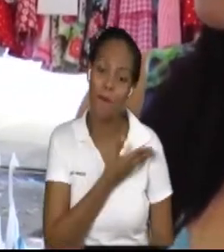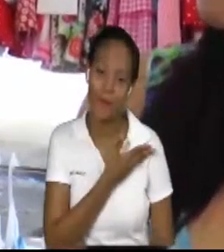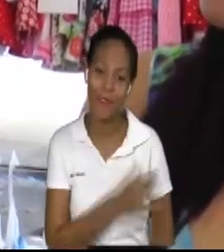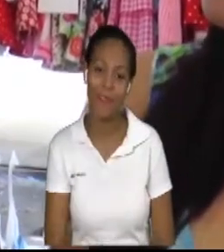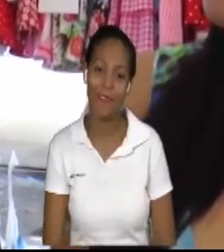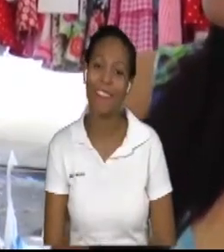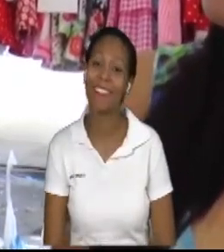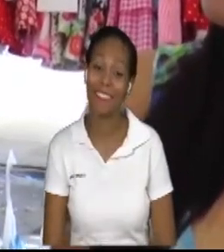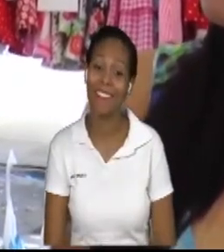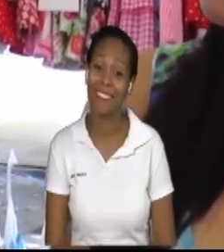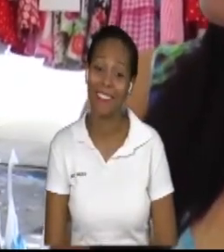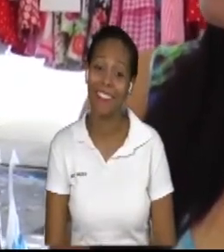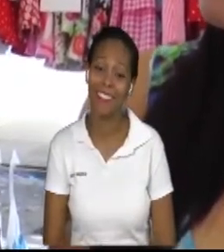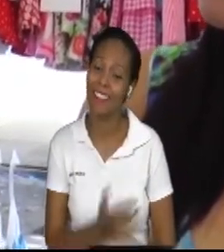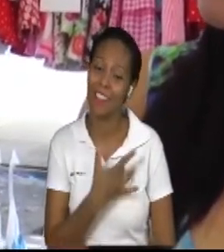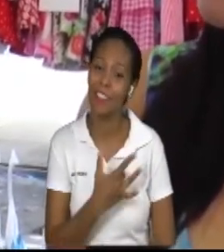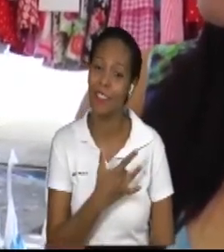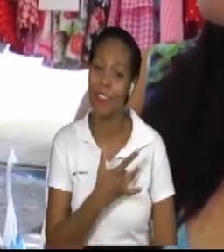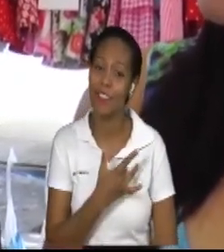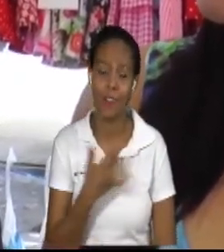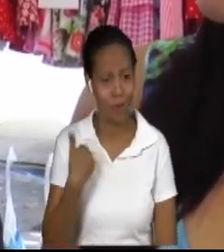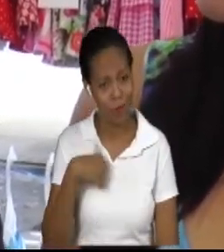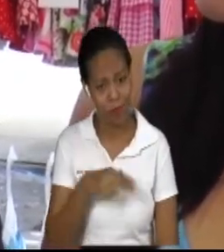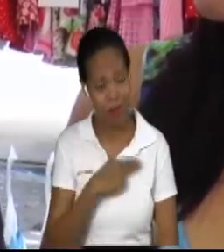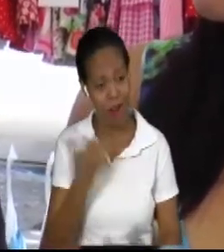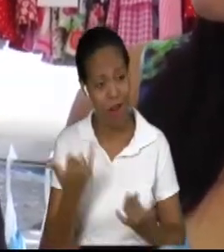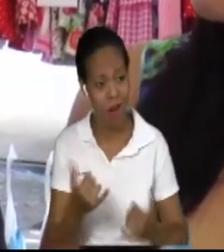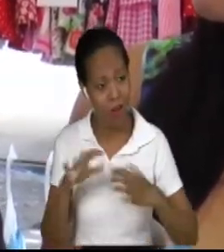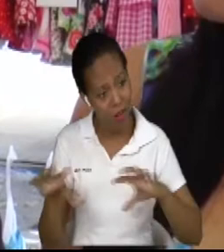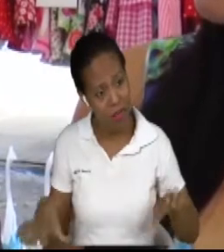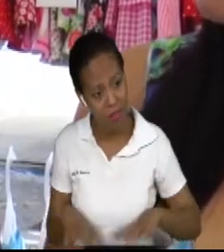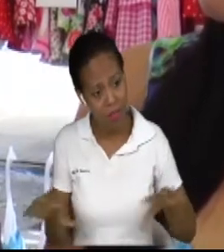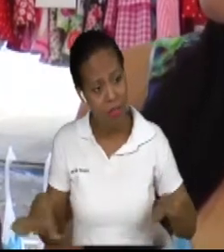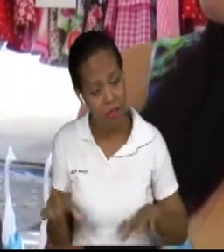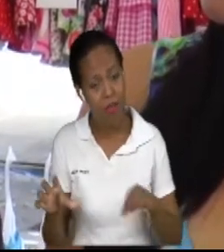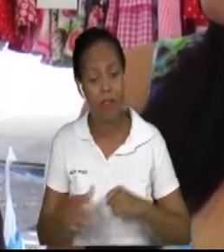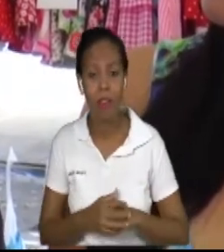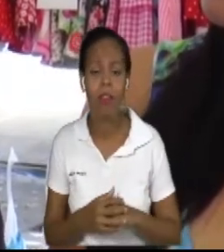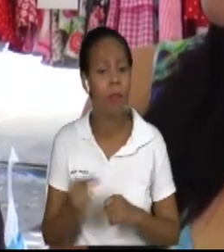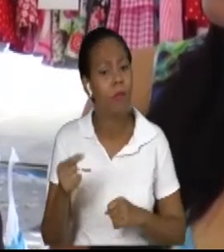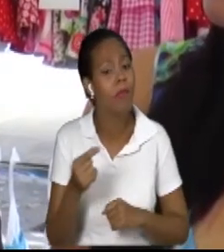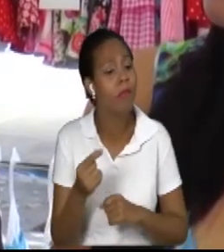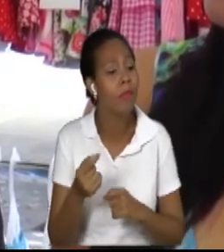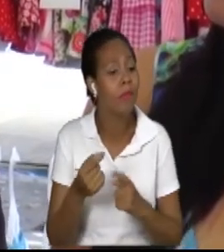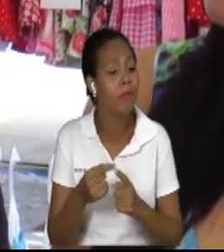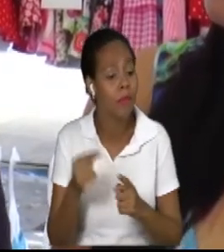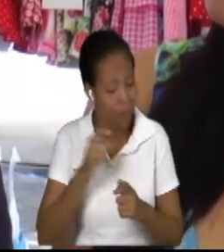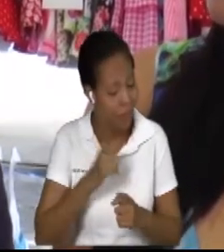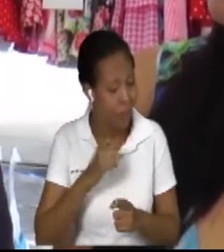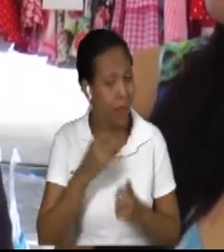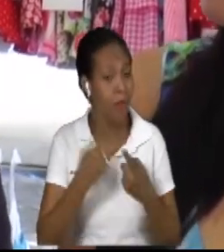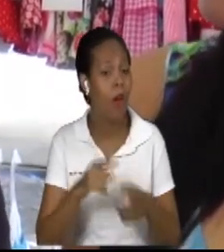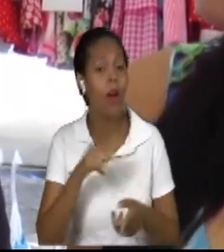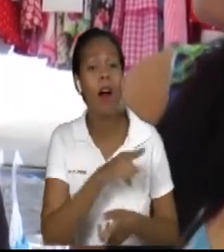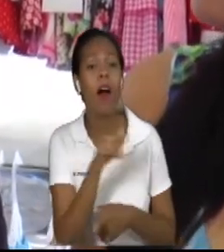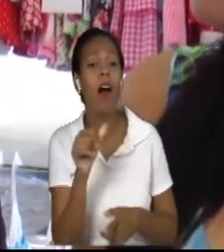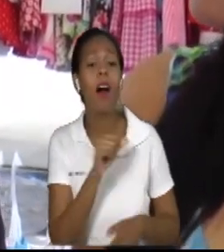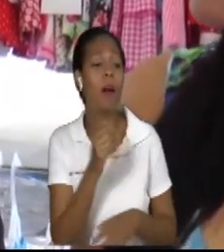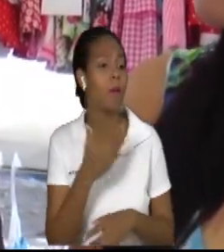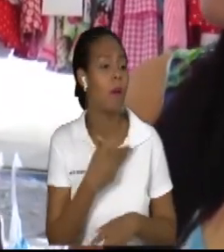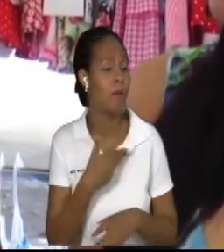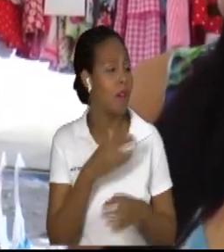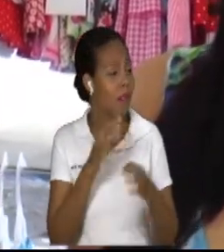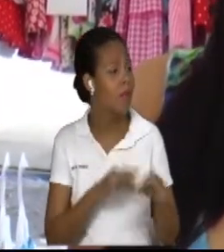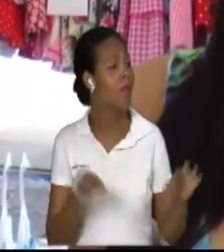una labor que esta ciudad nos necesita, pero que nuestras madres fueron las que sembraron los momentos más importantes de esta